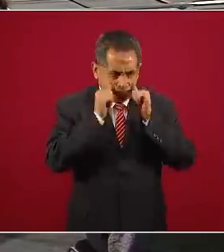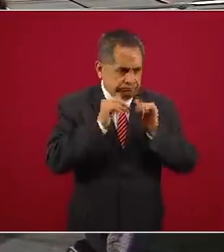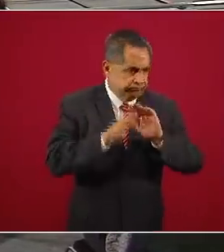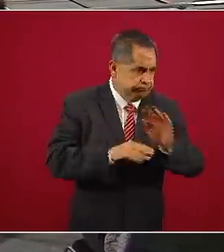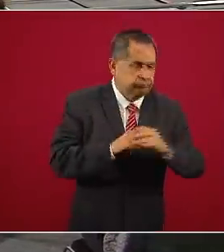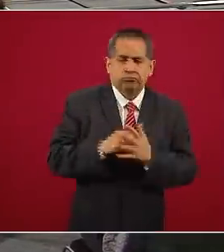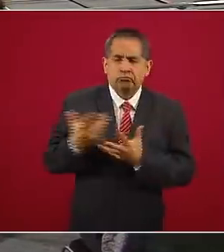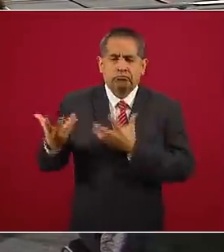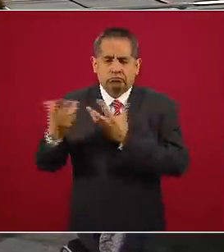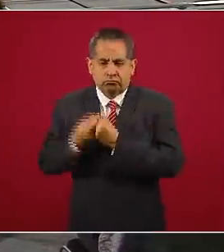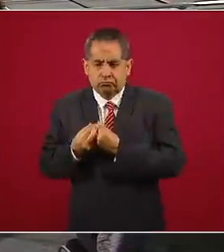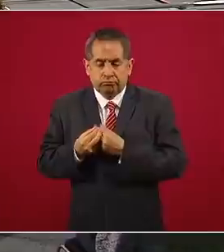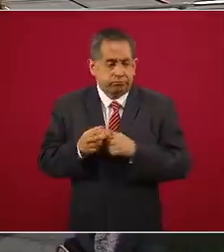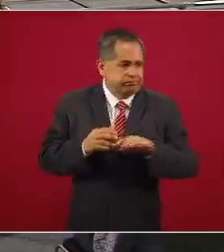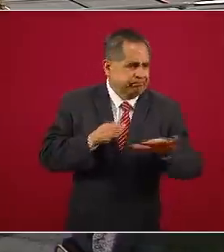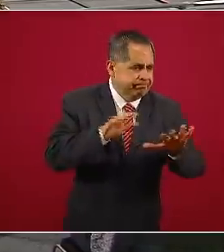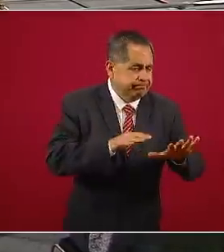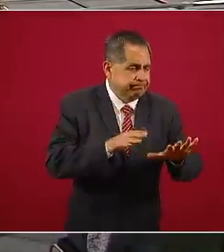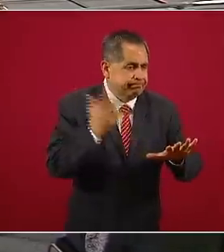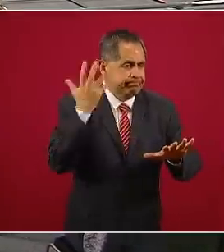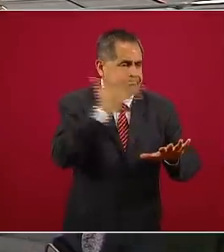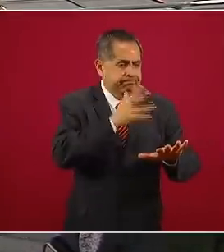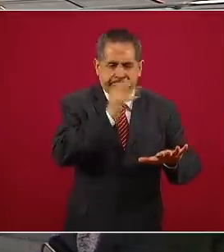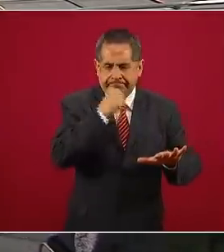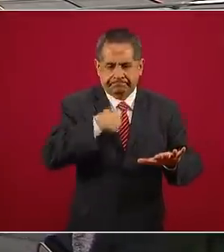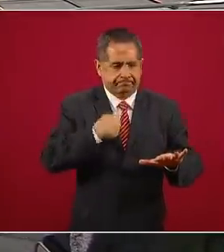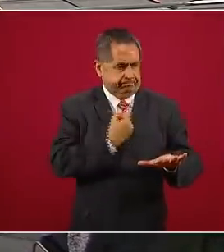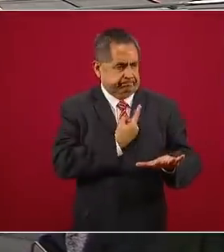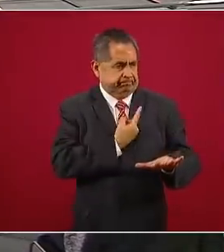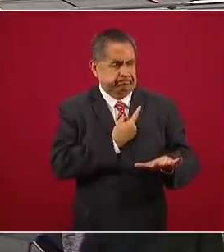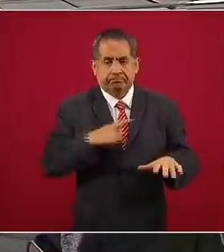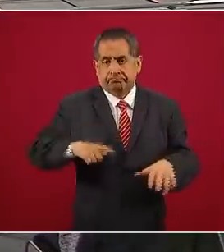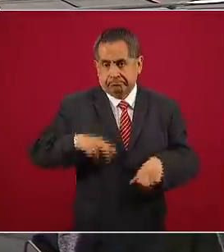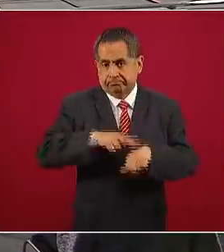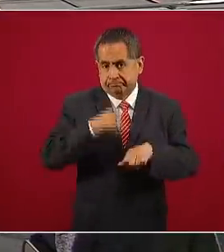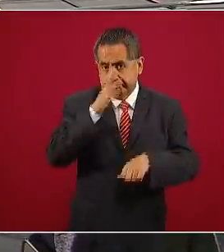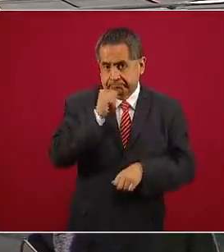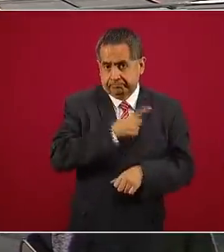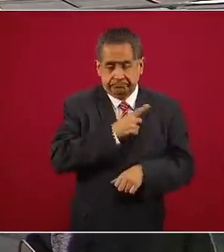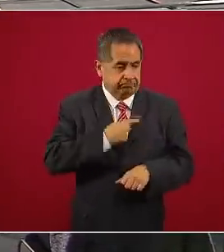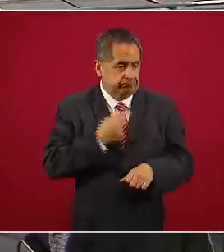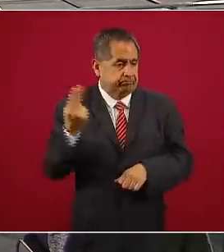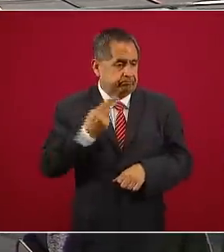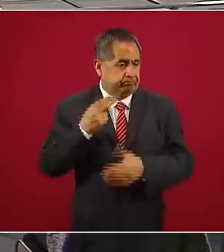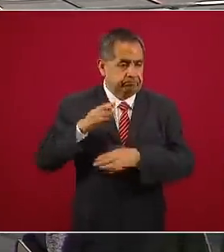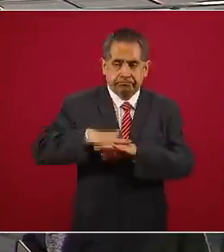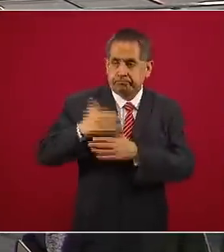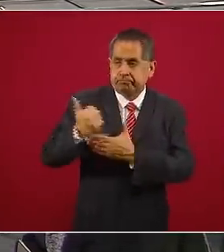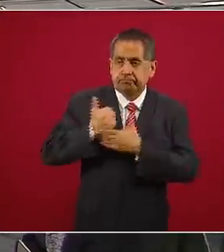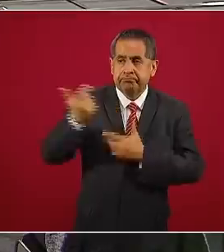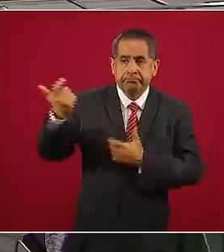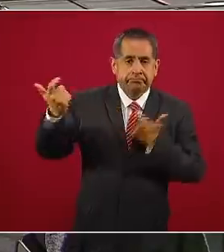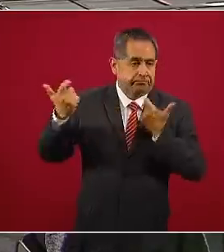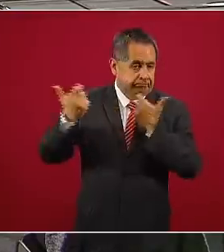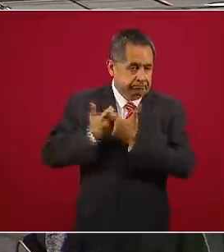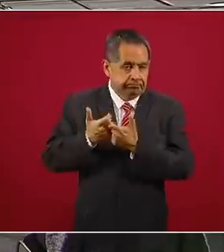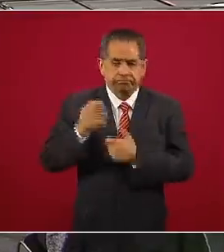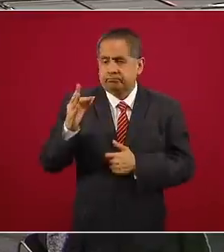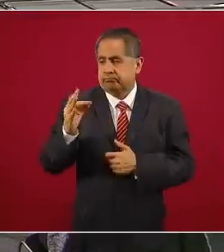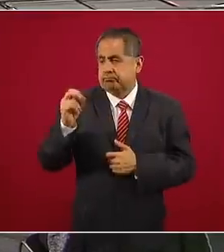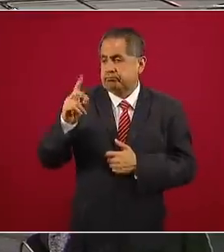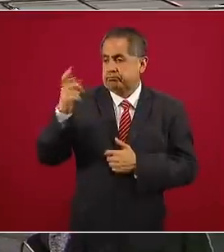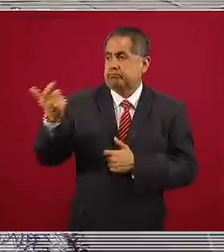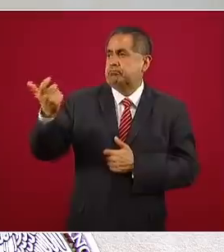todos juntos cuando identifican que requieren un apoyo extraordinario de este instrumento de planeación financiera que es el fonden y